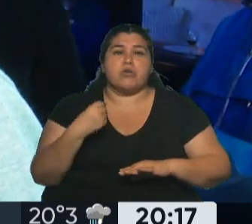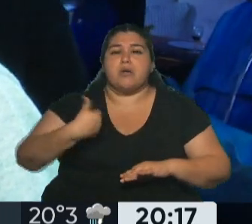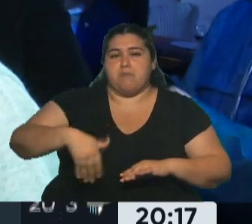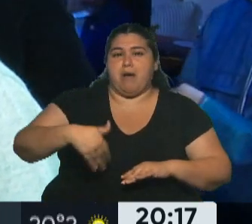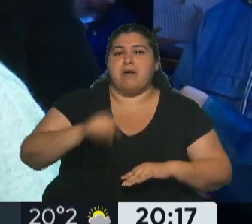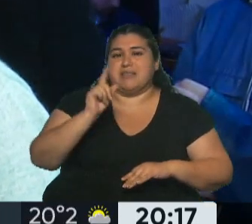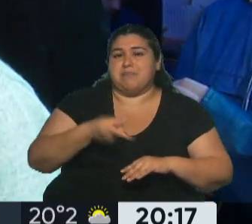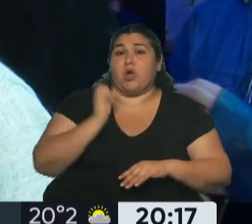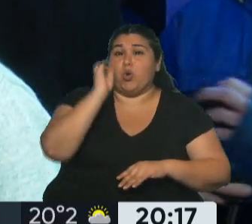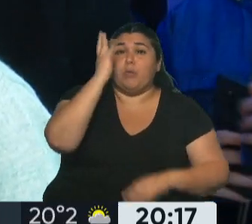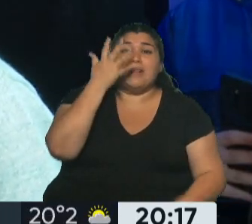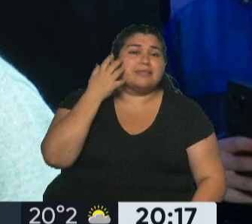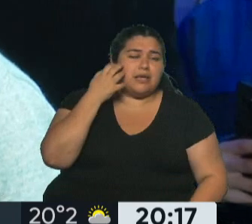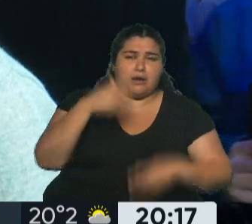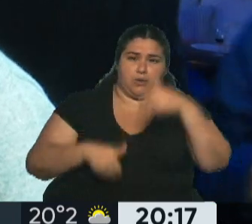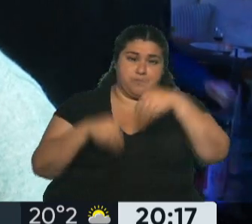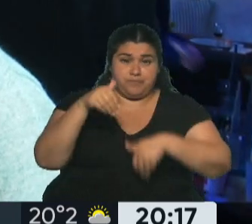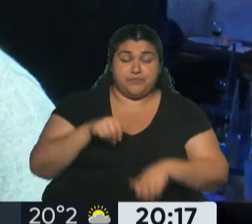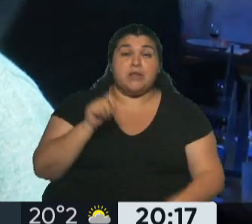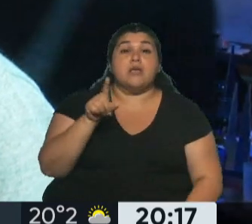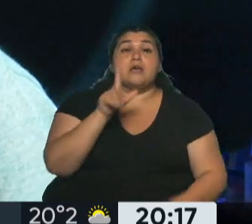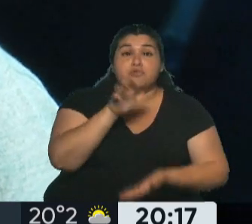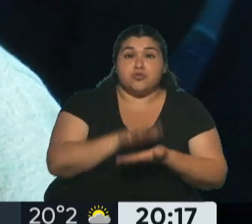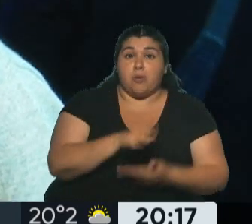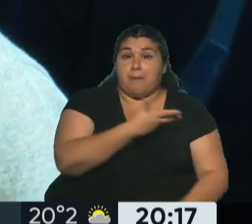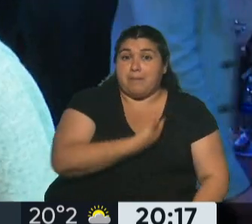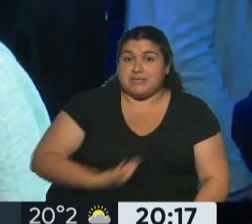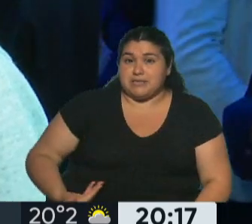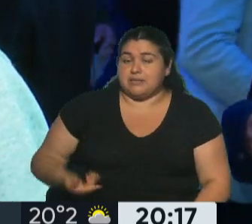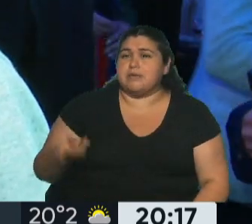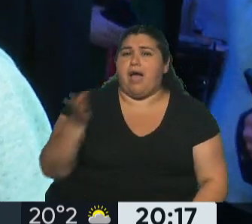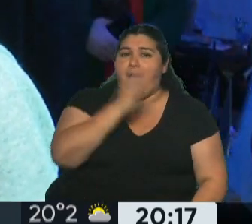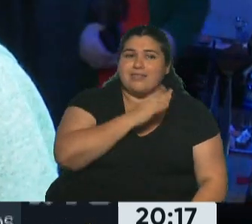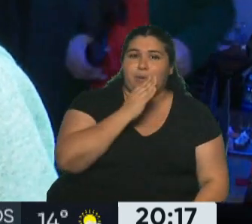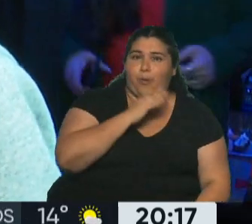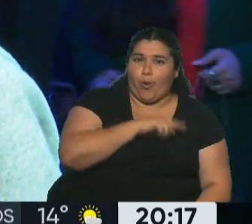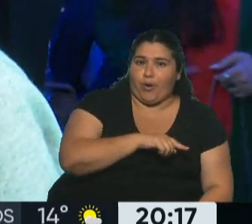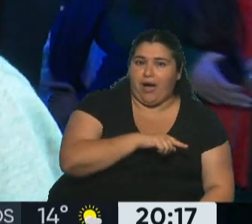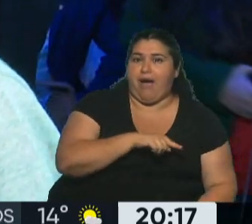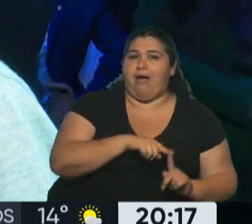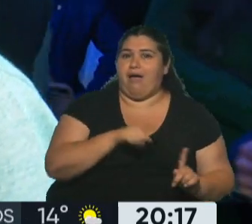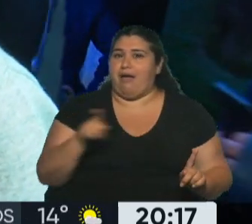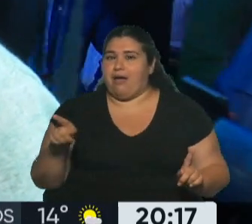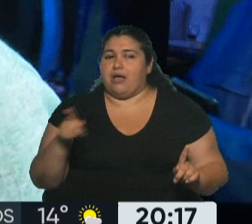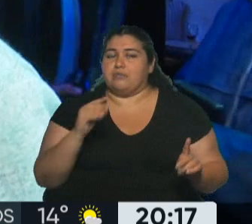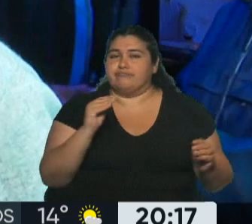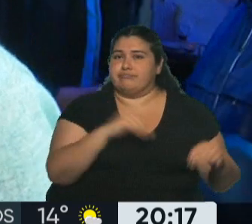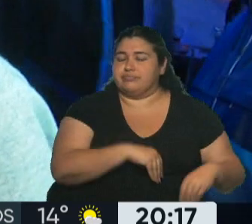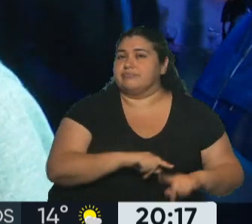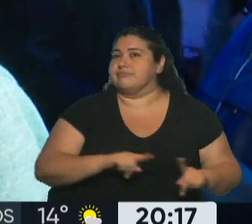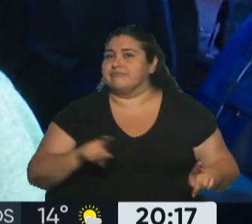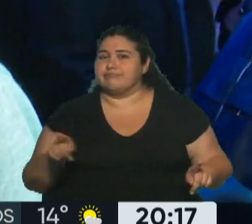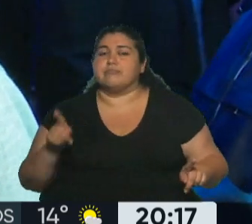Claro entre el hecho de la elección presidencial que antes boca que después no no pudo porque se frustró bueno